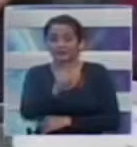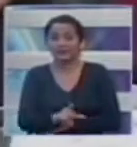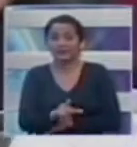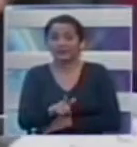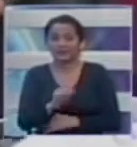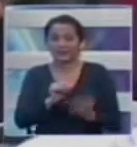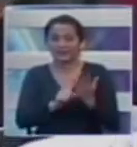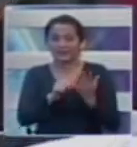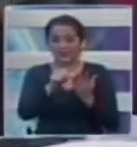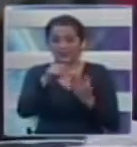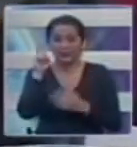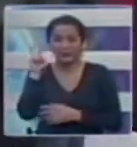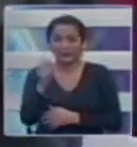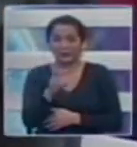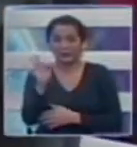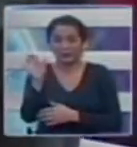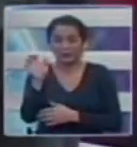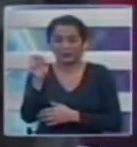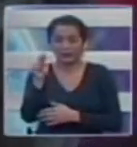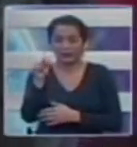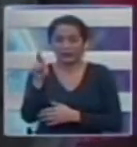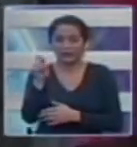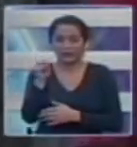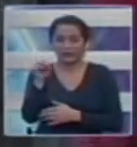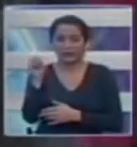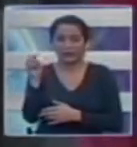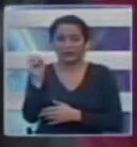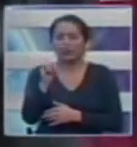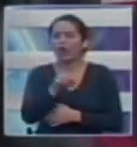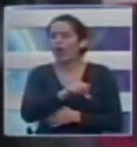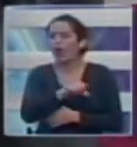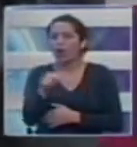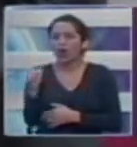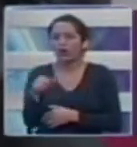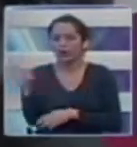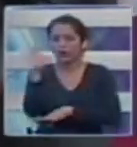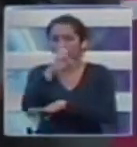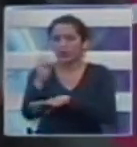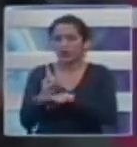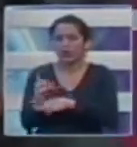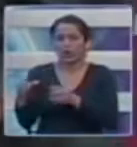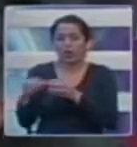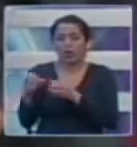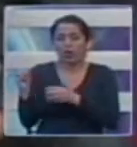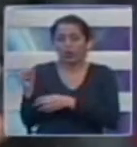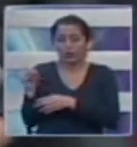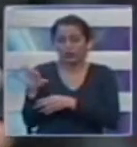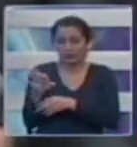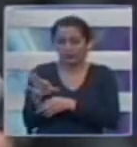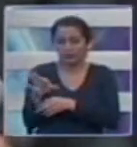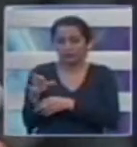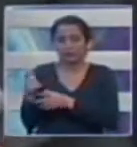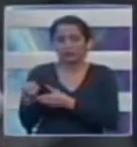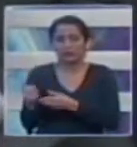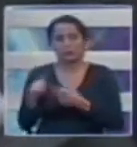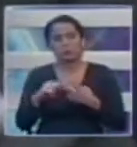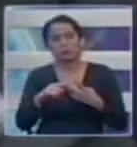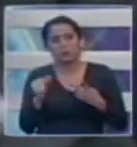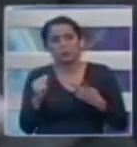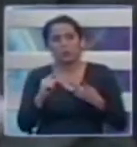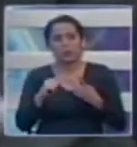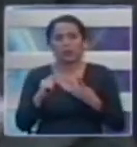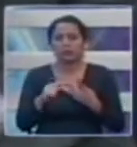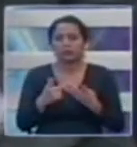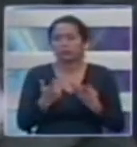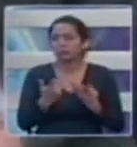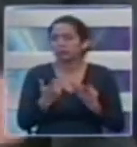Fernando Alvarado, el director ejecutivo de la OMT, que vino de la Organización Mundial del Turismo, y